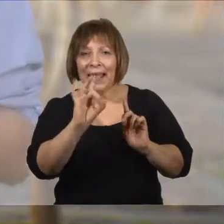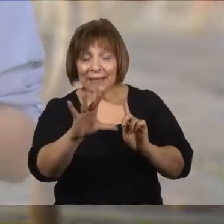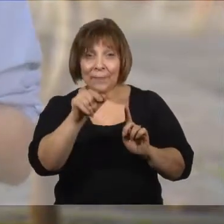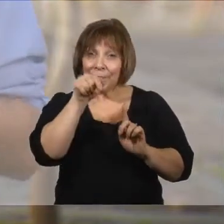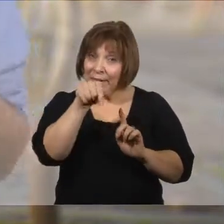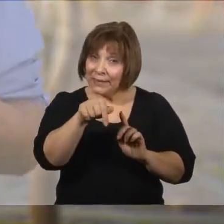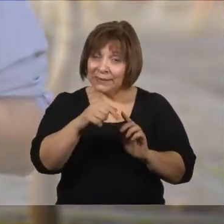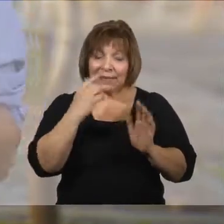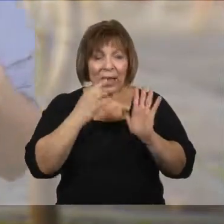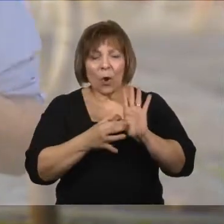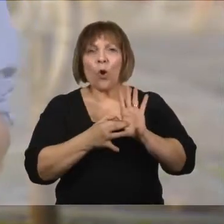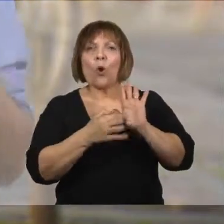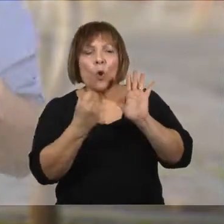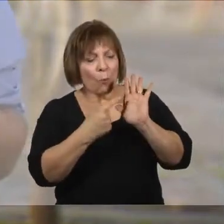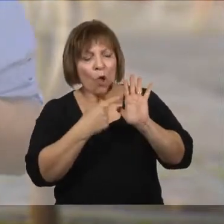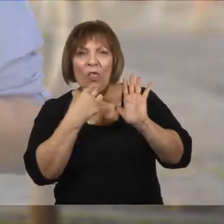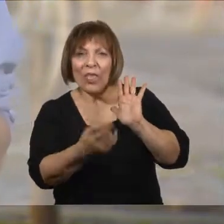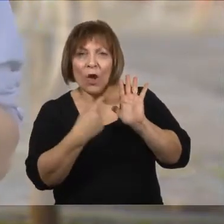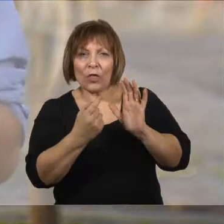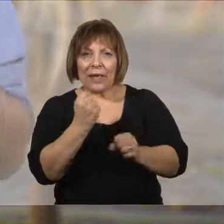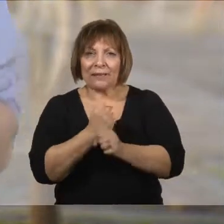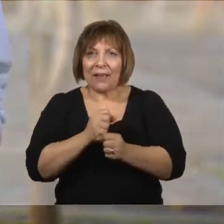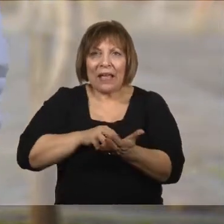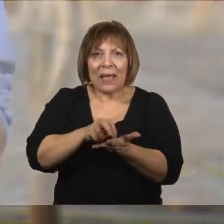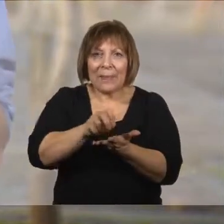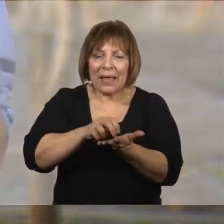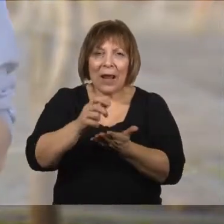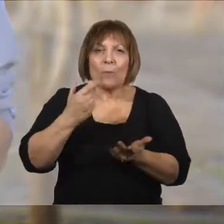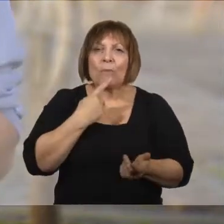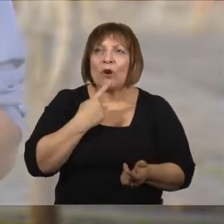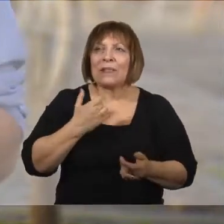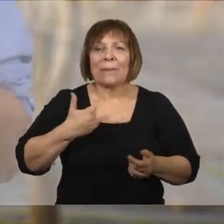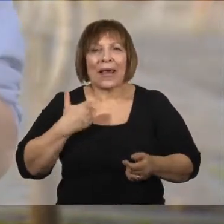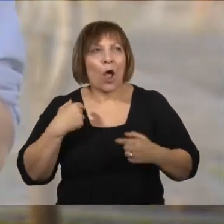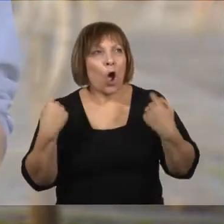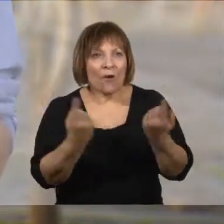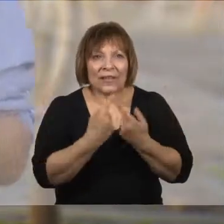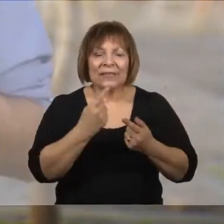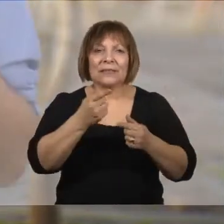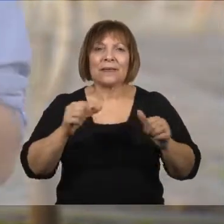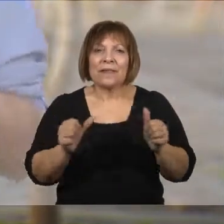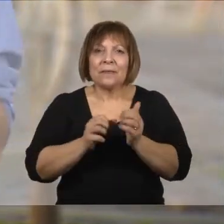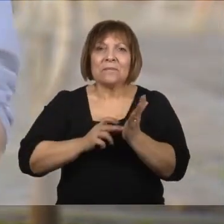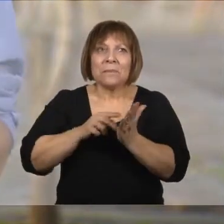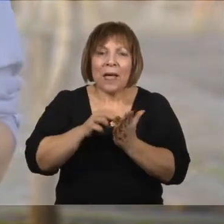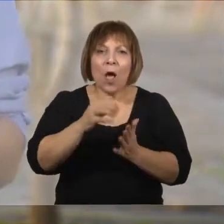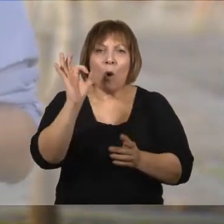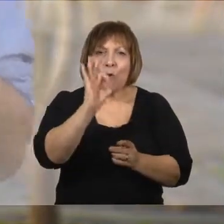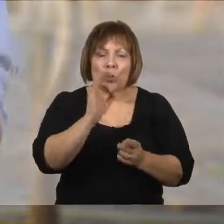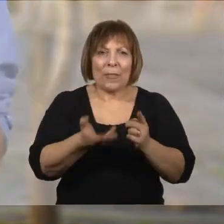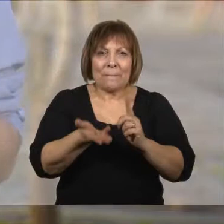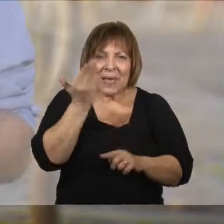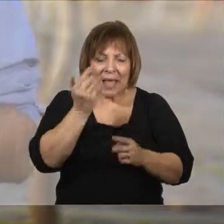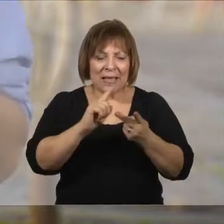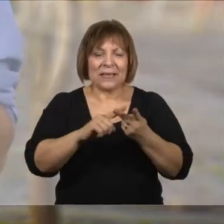2011-2015. Este plan fue nuestra guía y referencia para desarrollar un conjunto de políticas de juventud que nos ha permitido avanzar en más oportunidades,